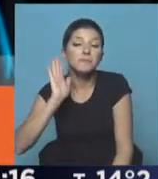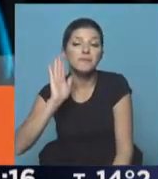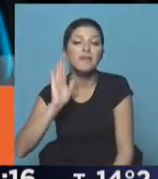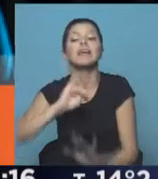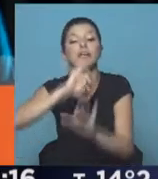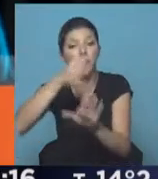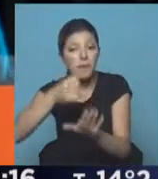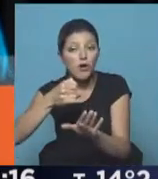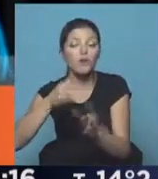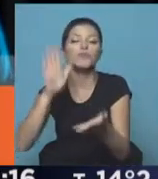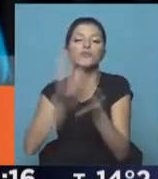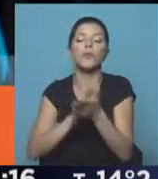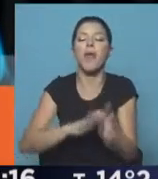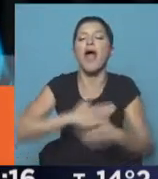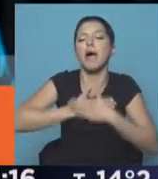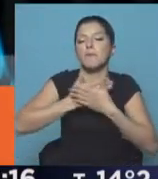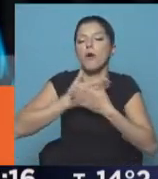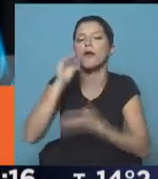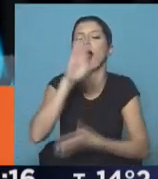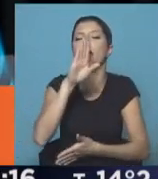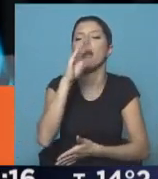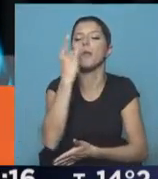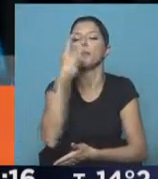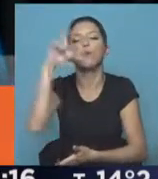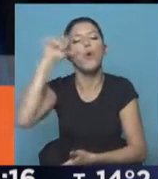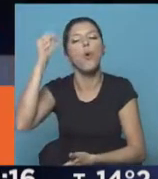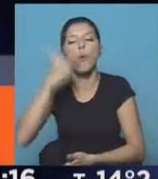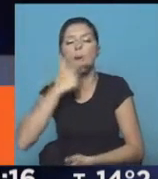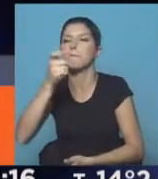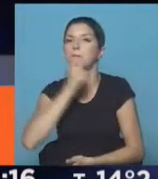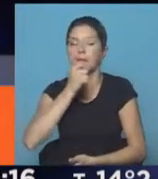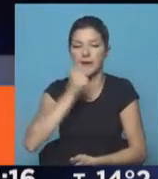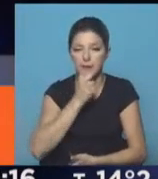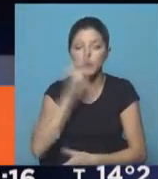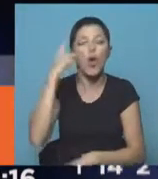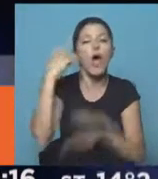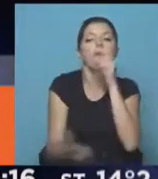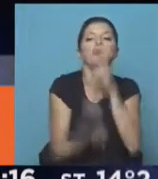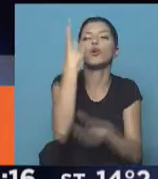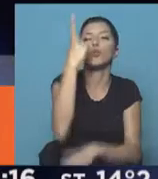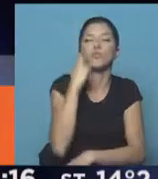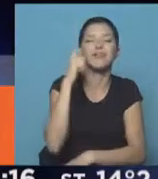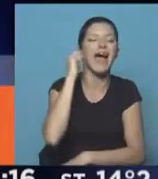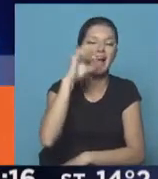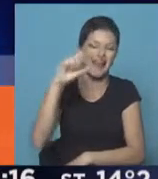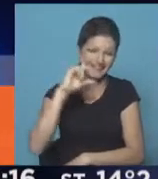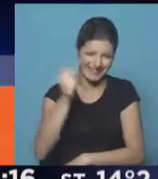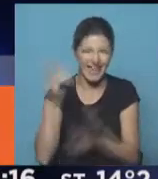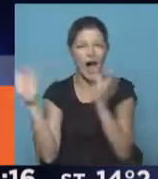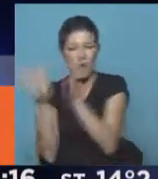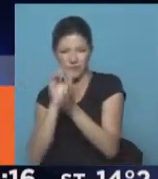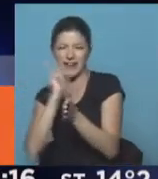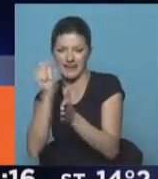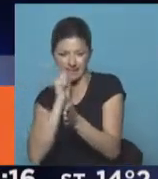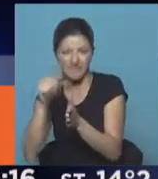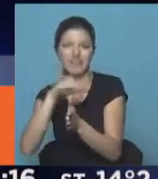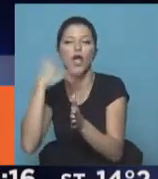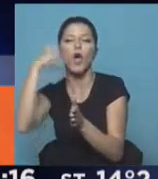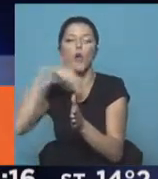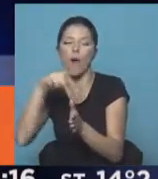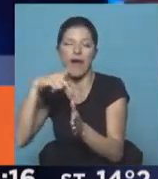de Por Amor al Blues, como por ejemplo Amanecer de un Día García, el tema que grabamos con Juanse, La Zamba, Alfonsina